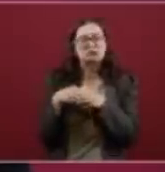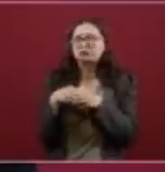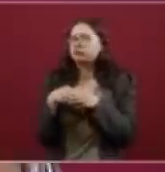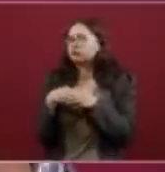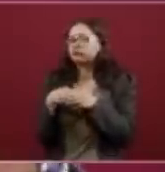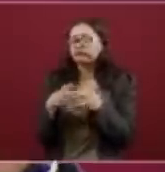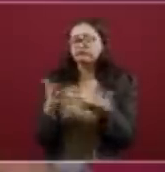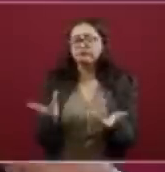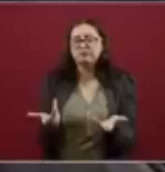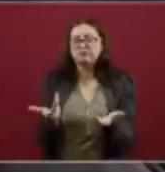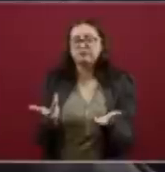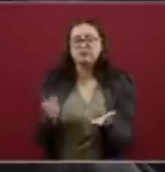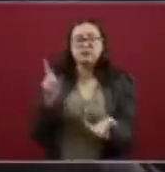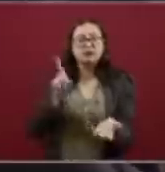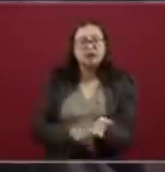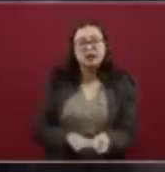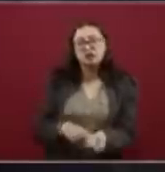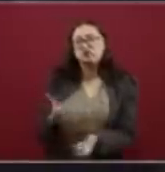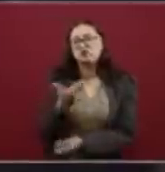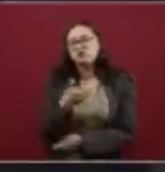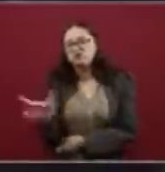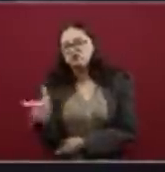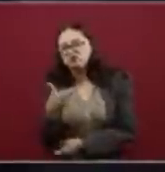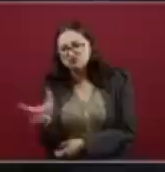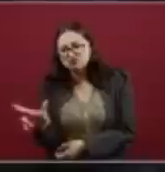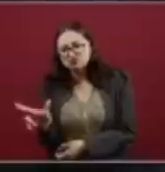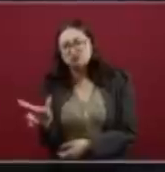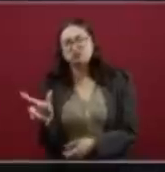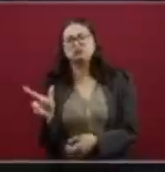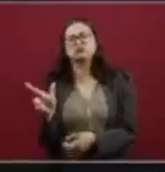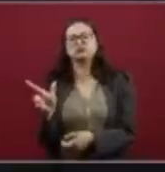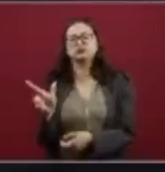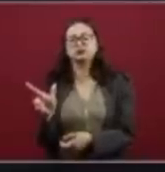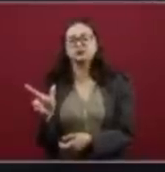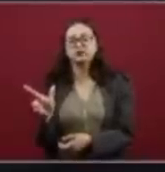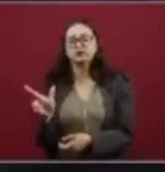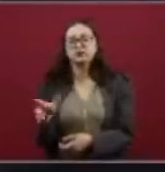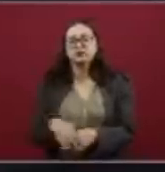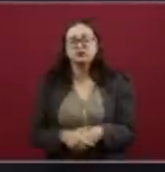con restaurante, con